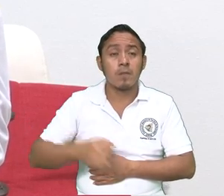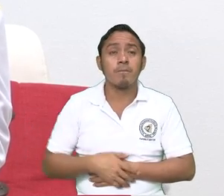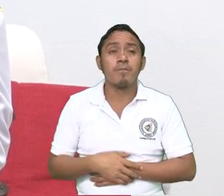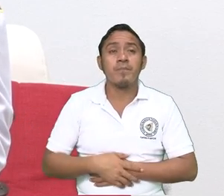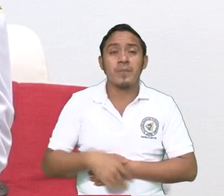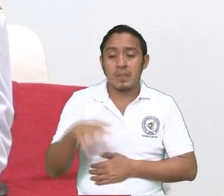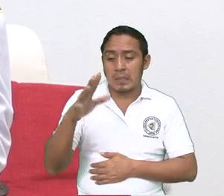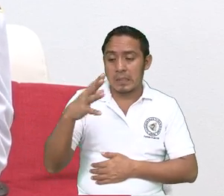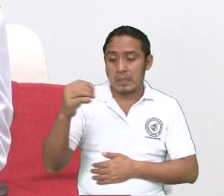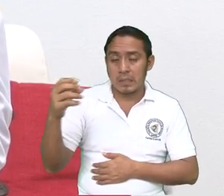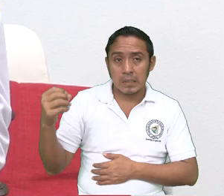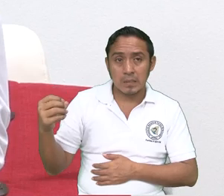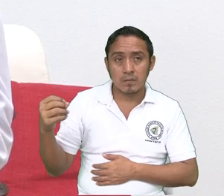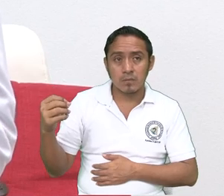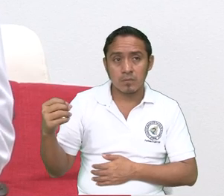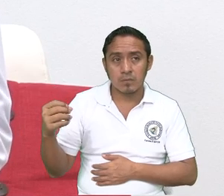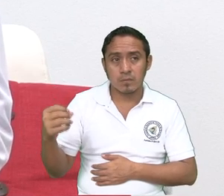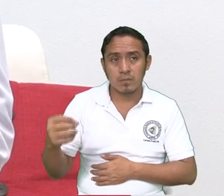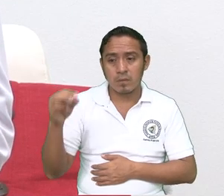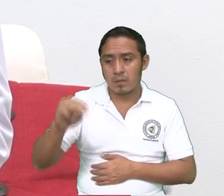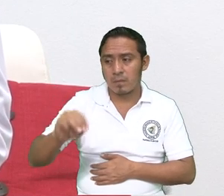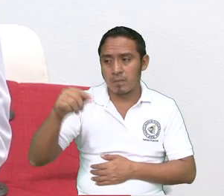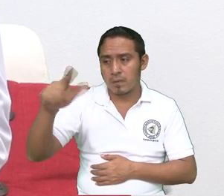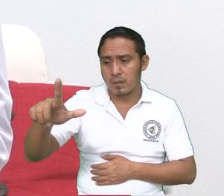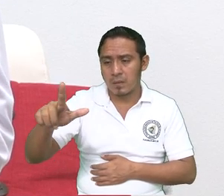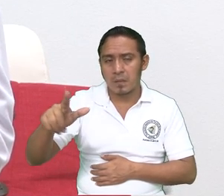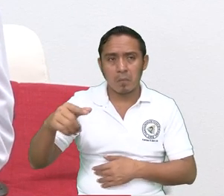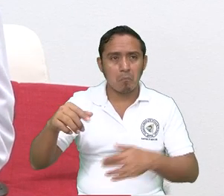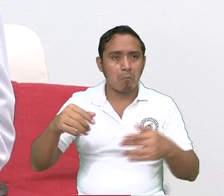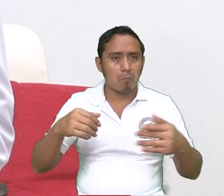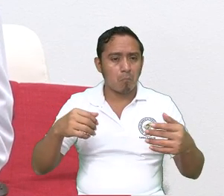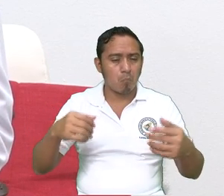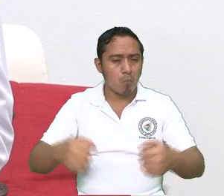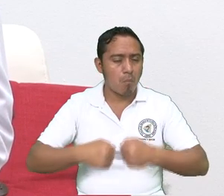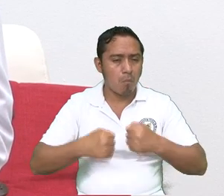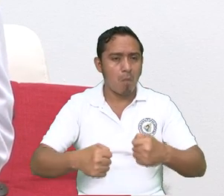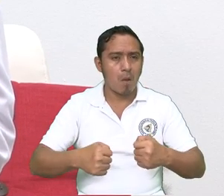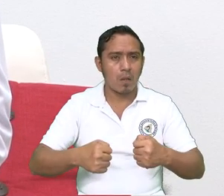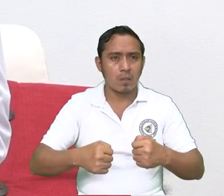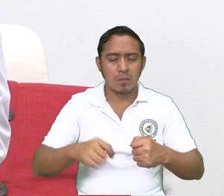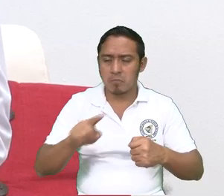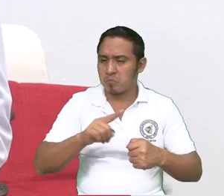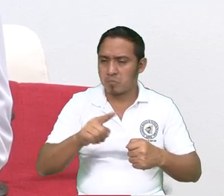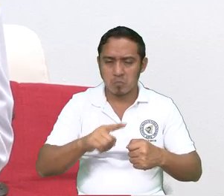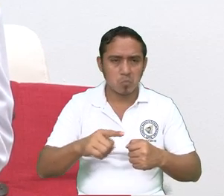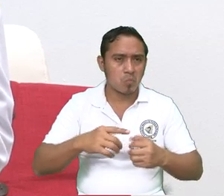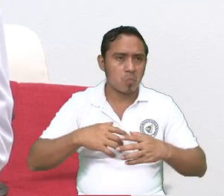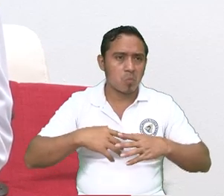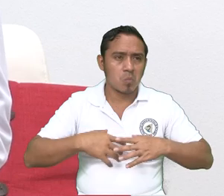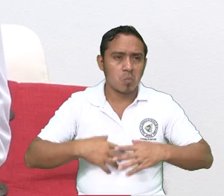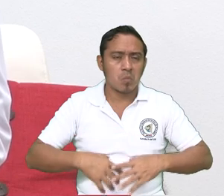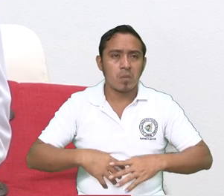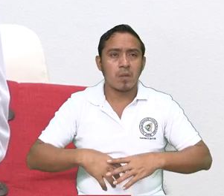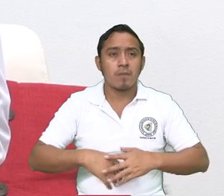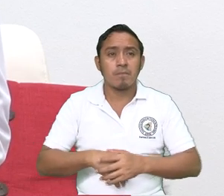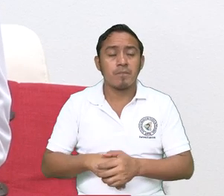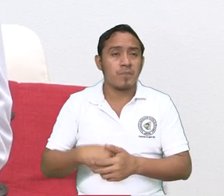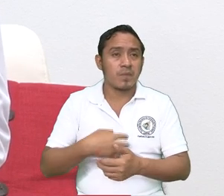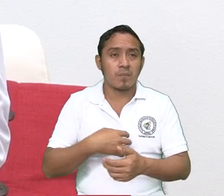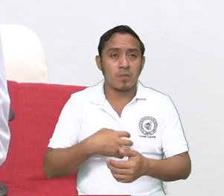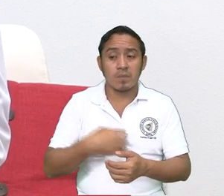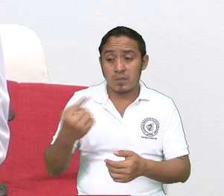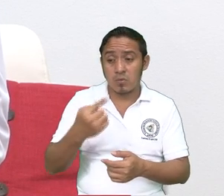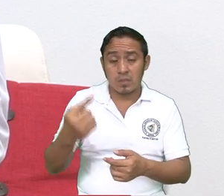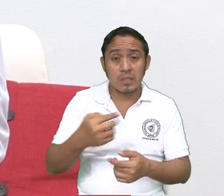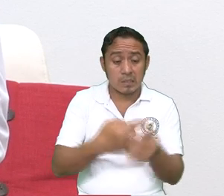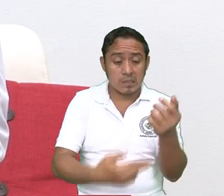ml no genera en un impacto total en este agresivo para que se repone y se repone por